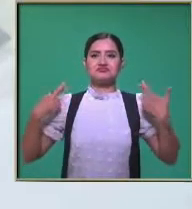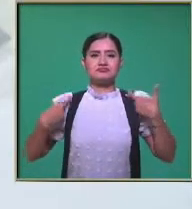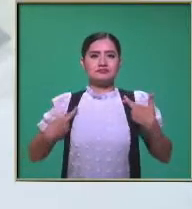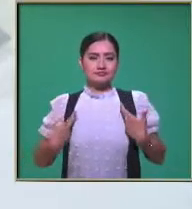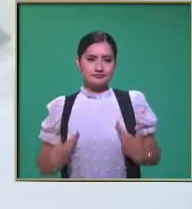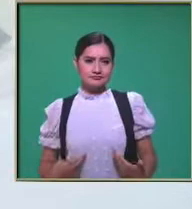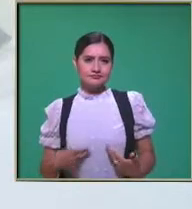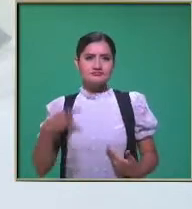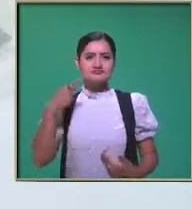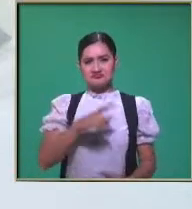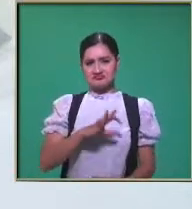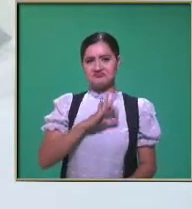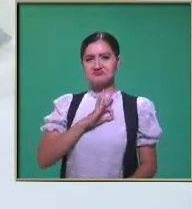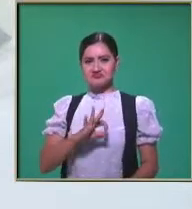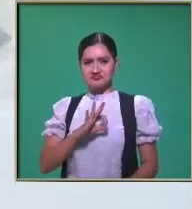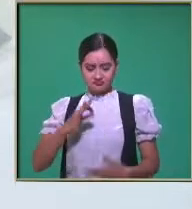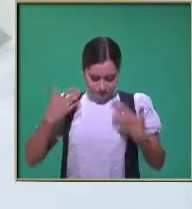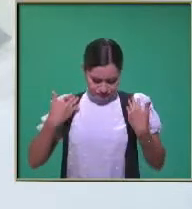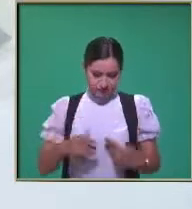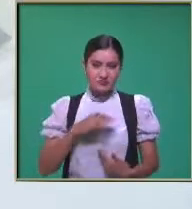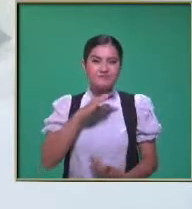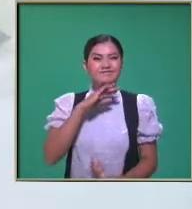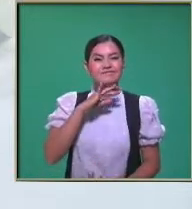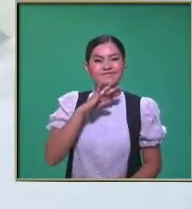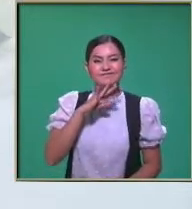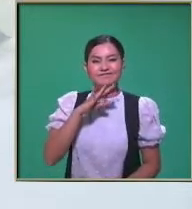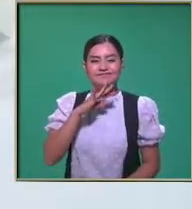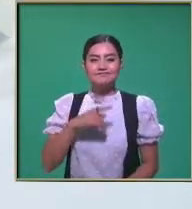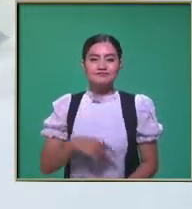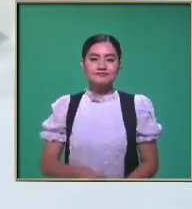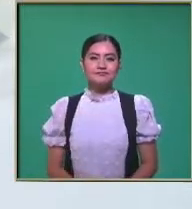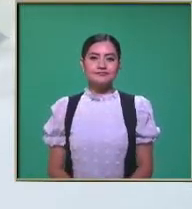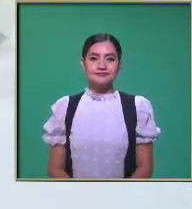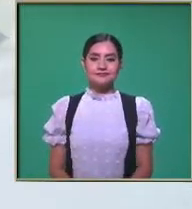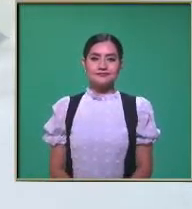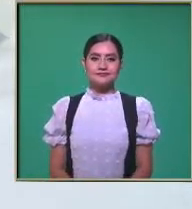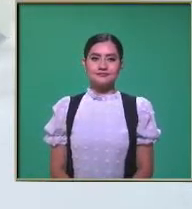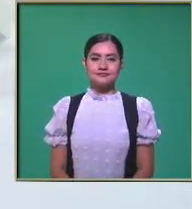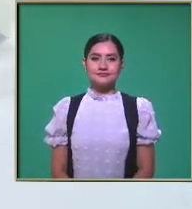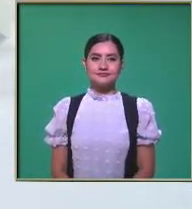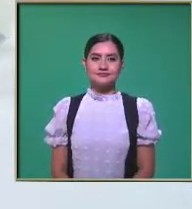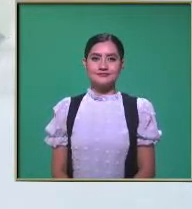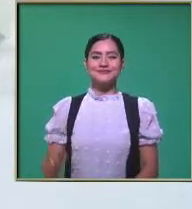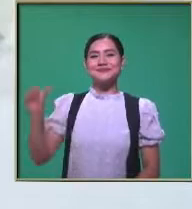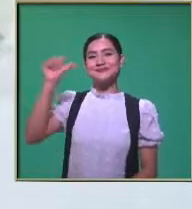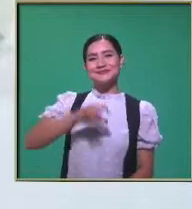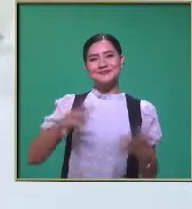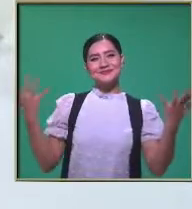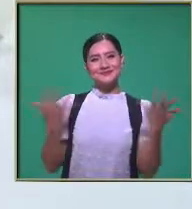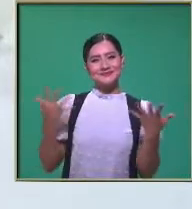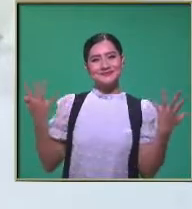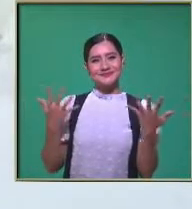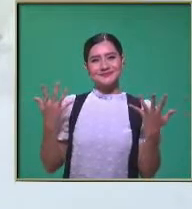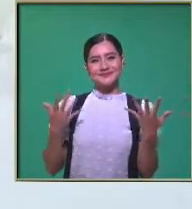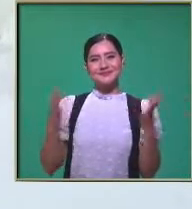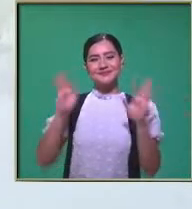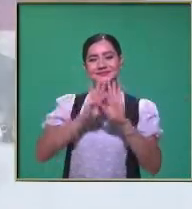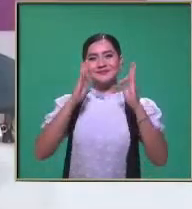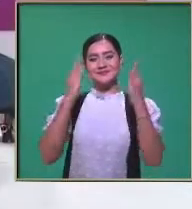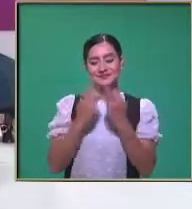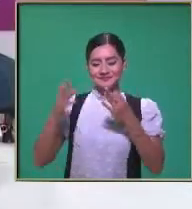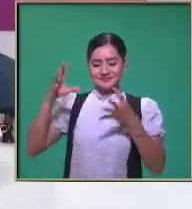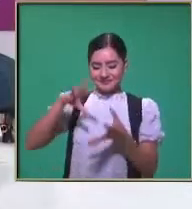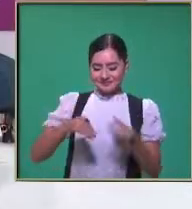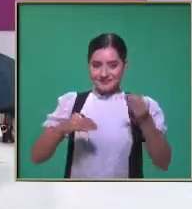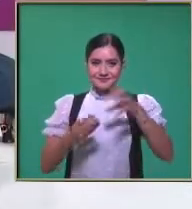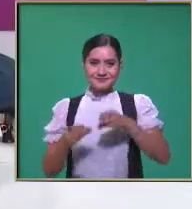pueda manchar, que no nos moleste eso, ¿verdad? Y entonces, ¿qué podemos hacer? Pues comenzar a moldear figuras, ¿verdad?